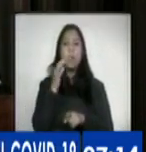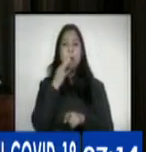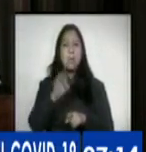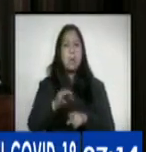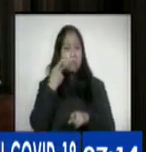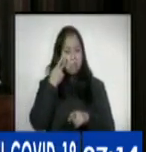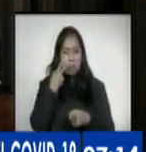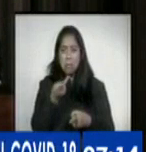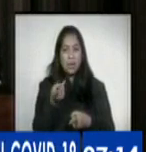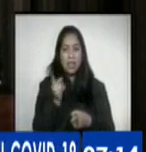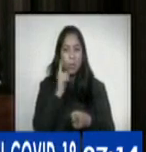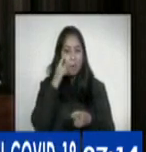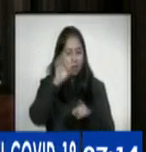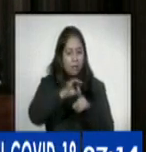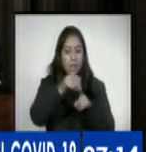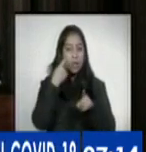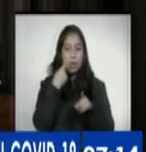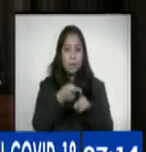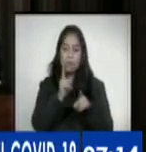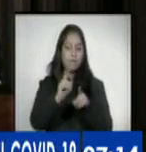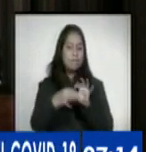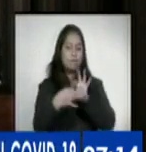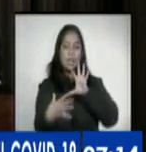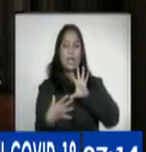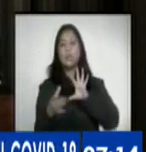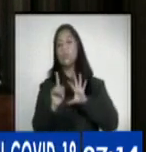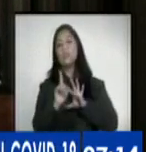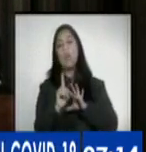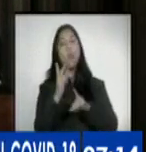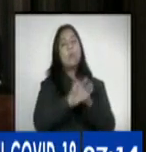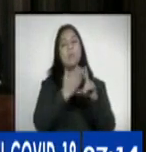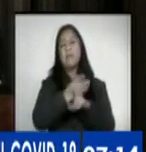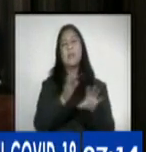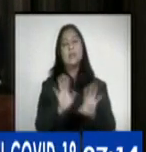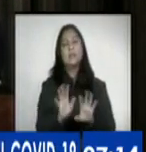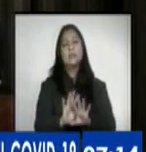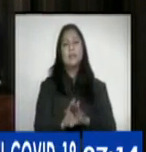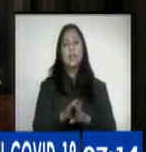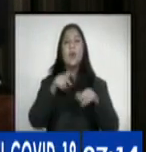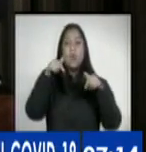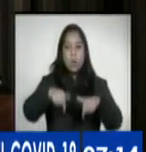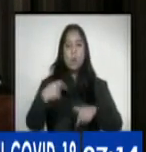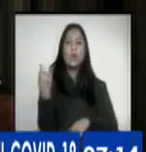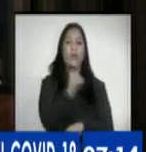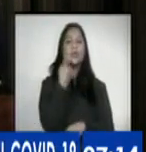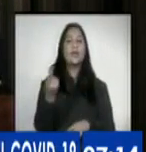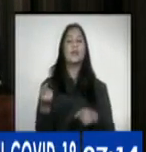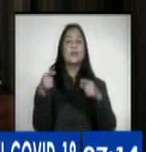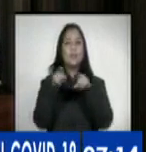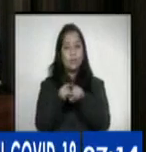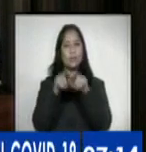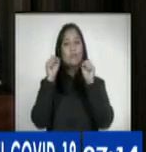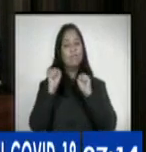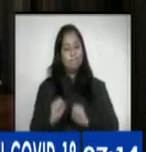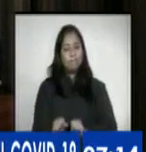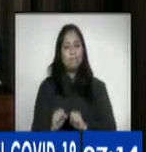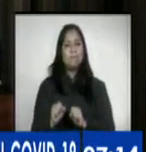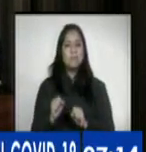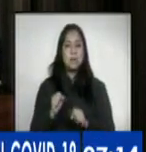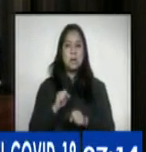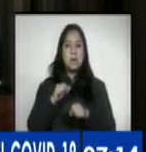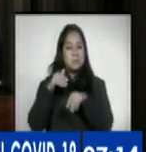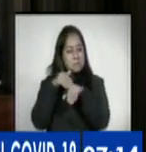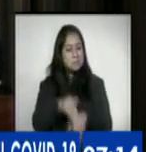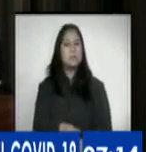siquiera miramos nos desuna o nos ocasione problemas. Hoy todos juntos podemos derrotar al